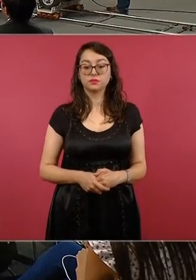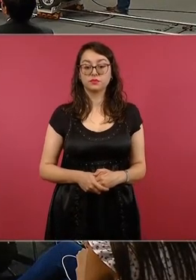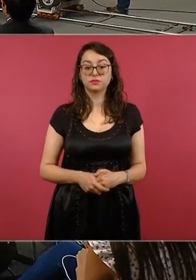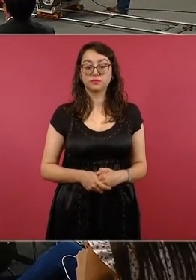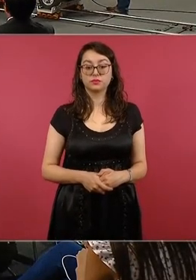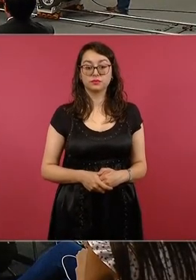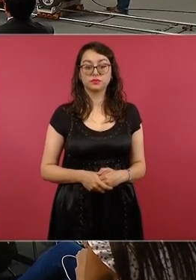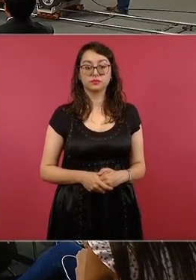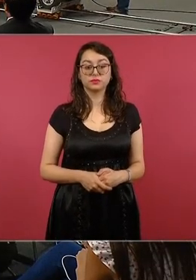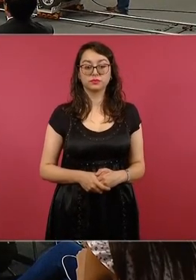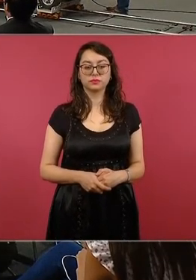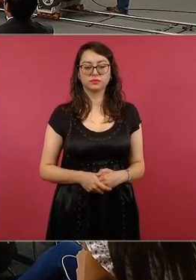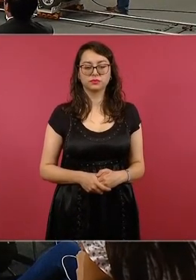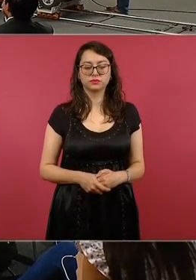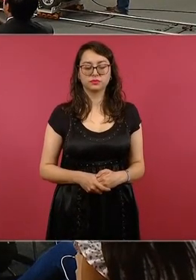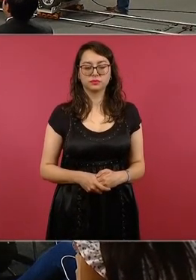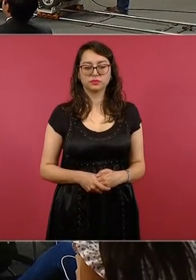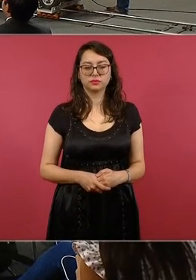¿Qué es esto entonces?